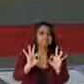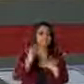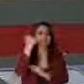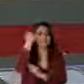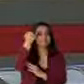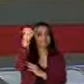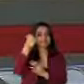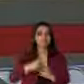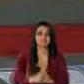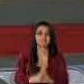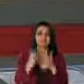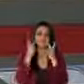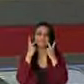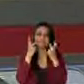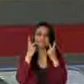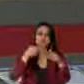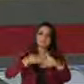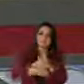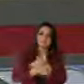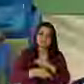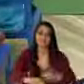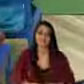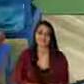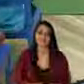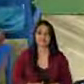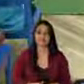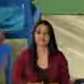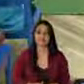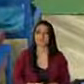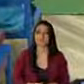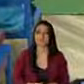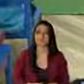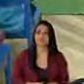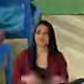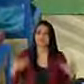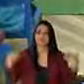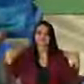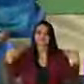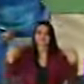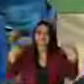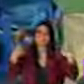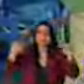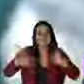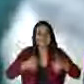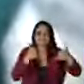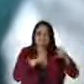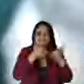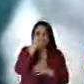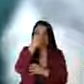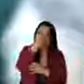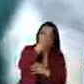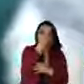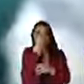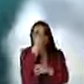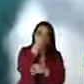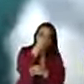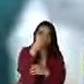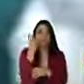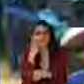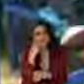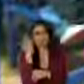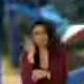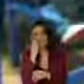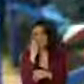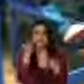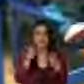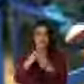labor. Veamos esta inauguración. Con mucha alegría, entre juegos y payasitos, papitos y mamitas, y sobre